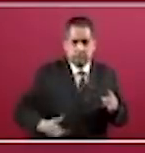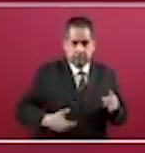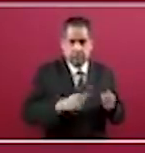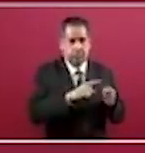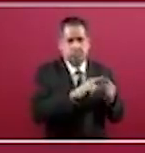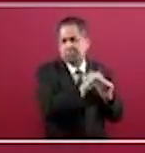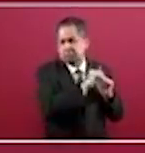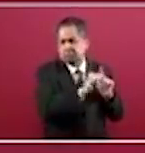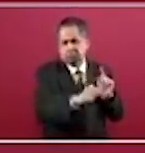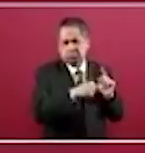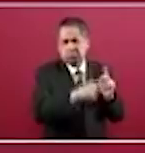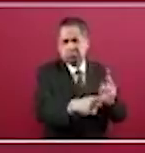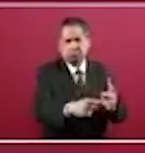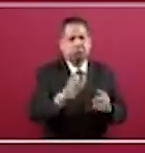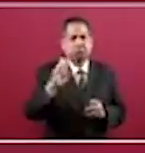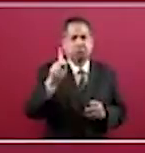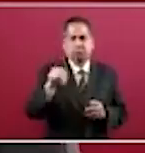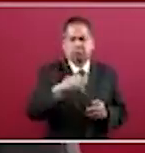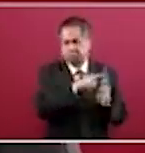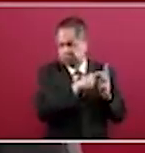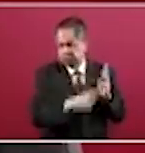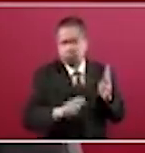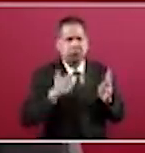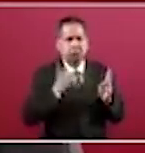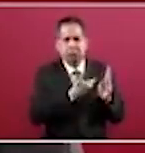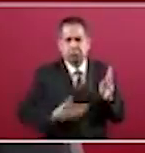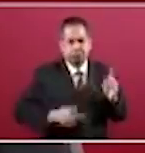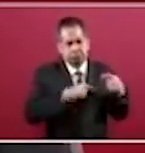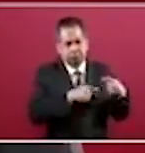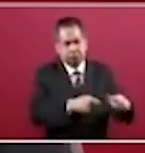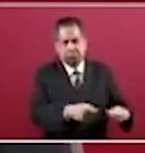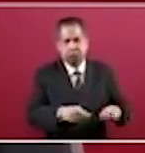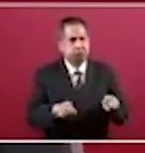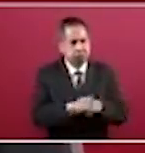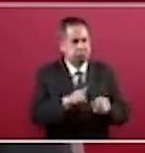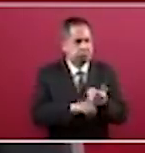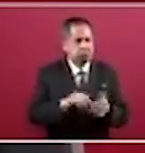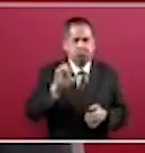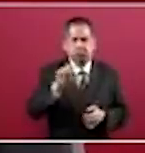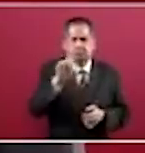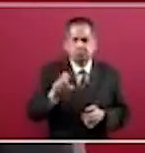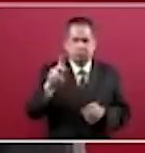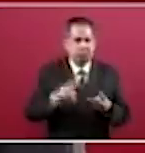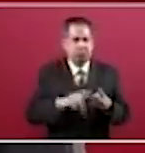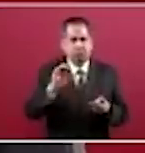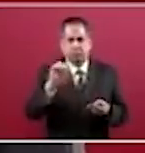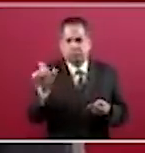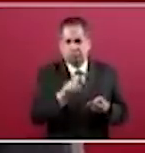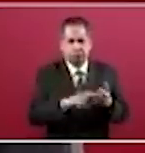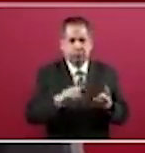hasta Enrique Peña Nieto, pasando por Zedillo,